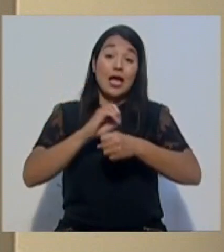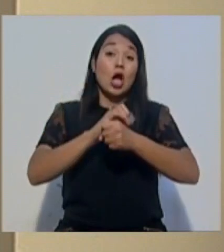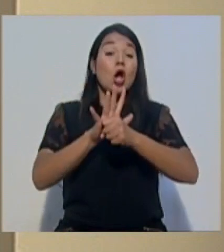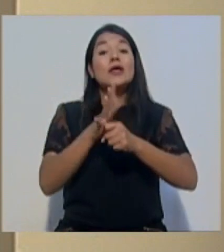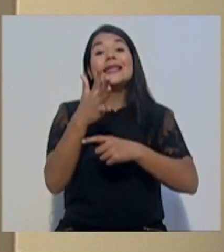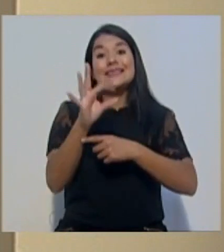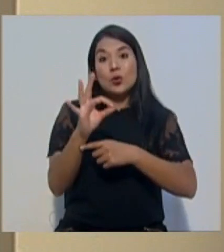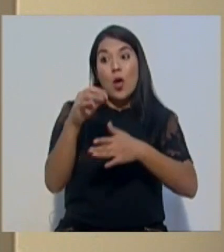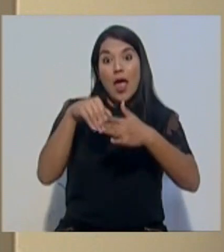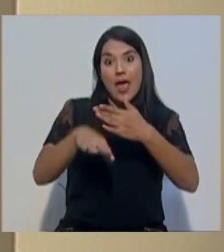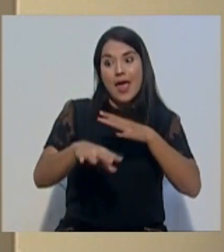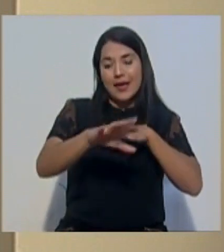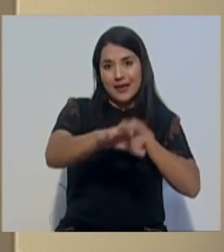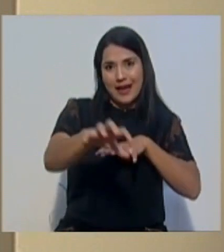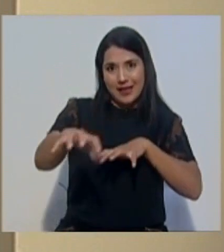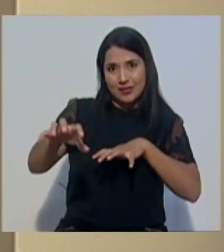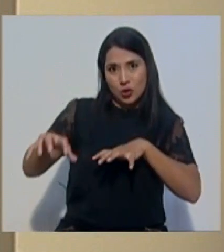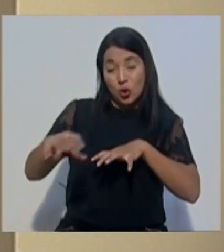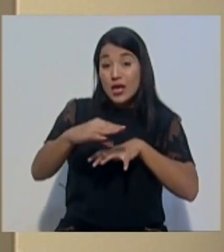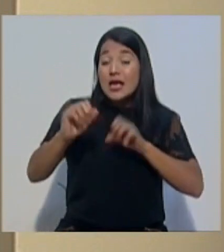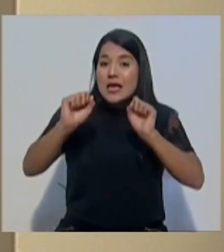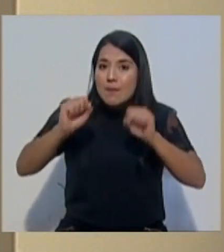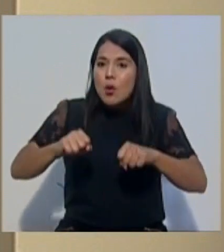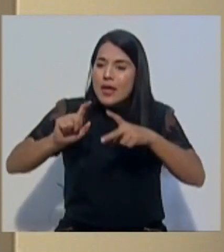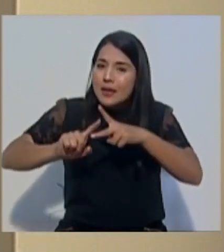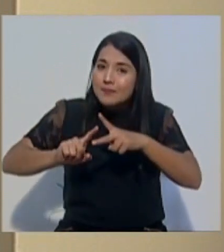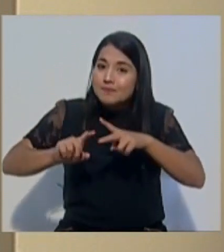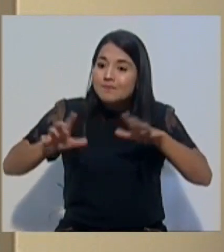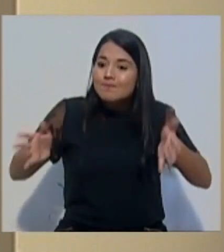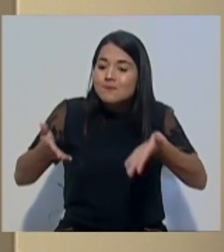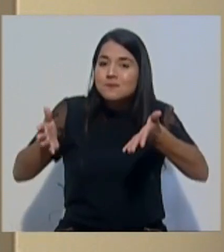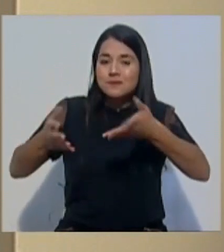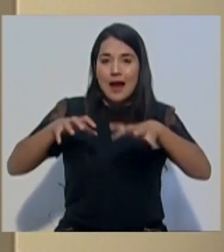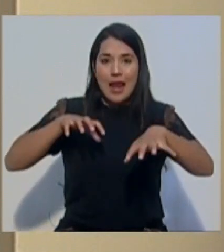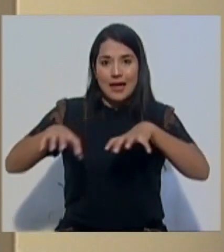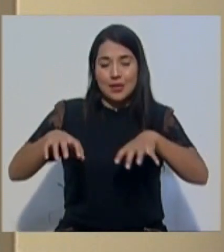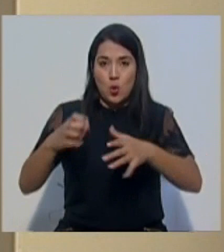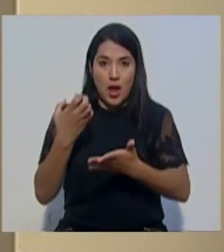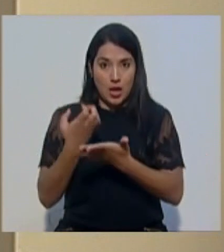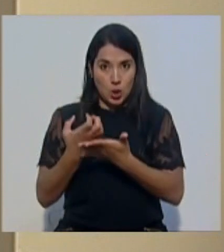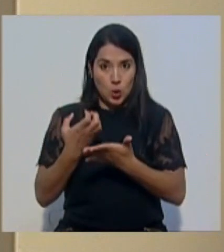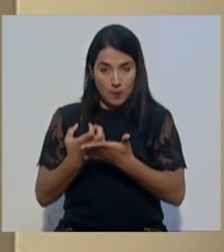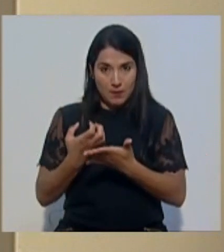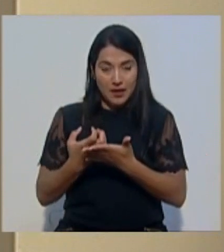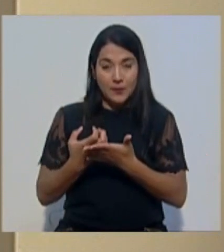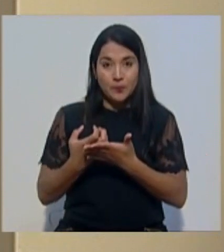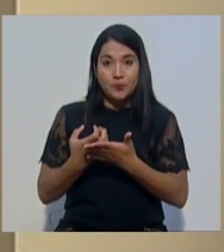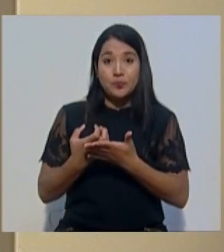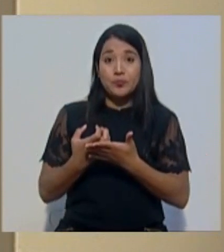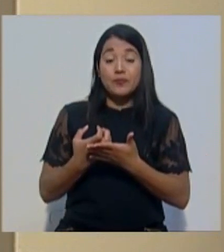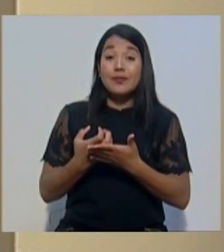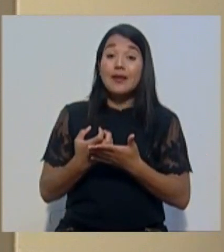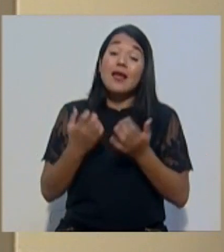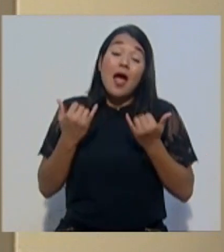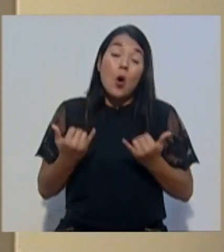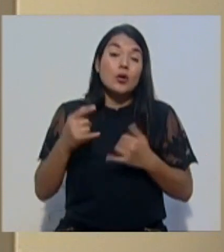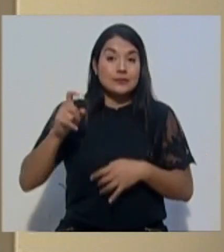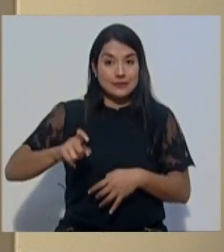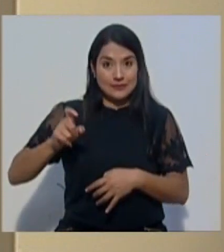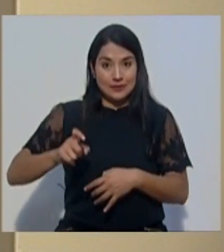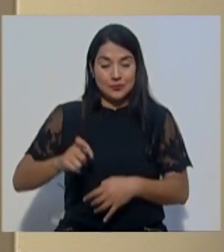manera paulatina esa reactivación de la actividad económica que de una u otra forma tanto estamos